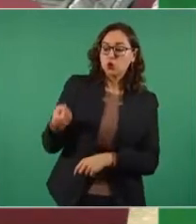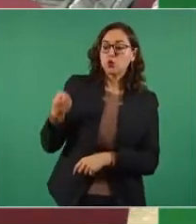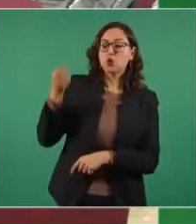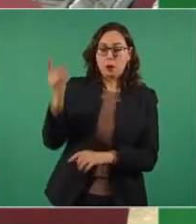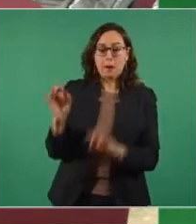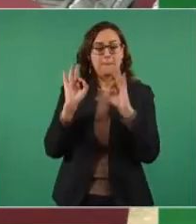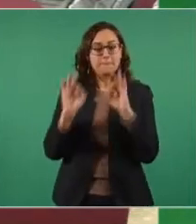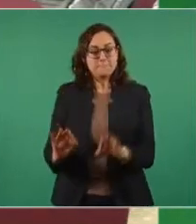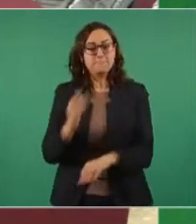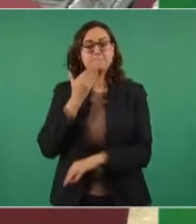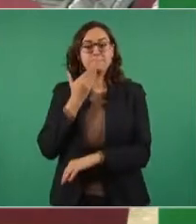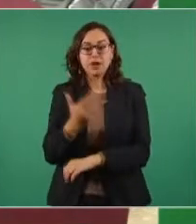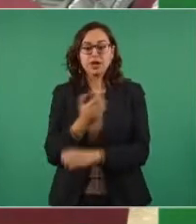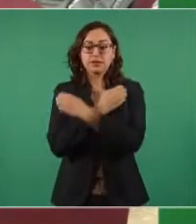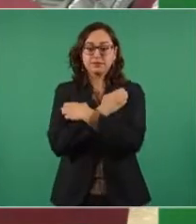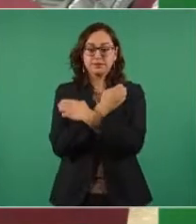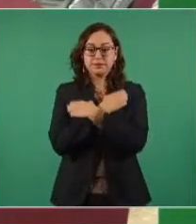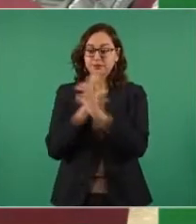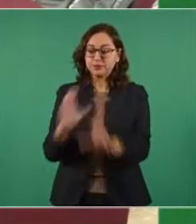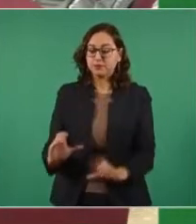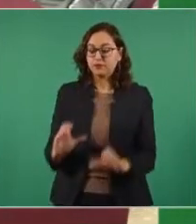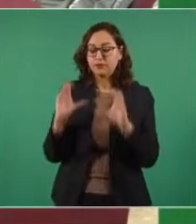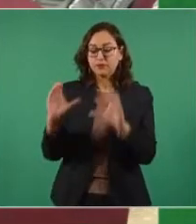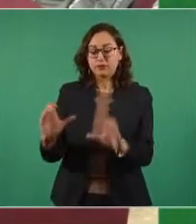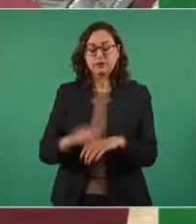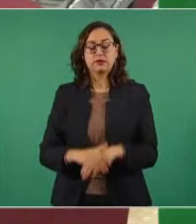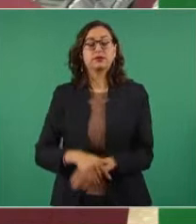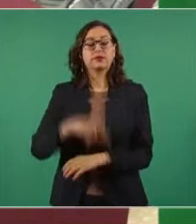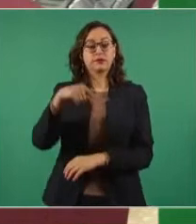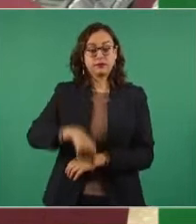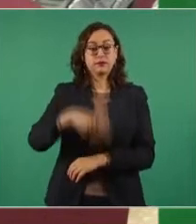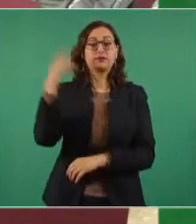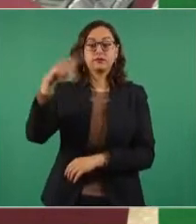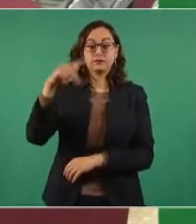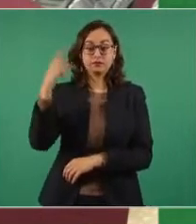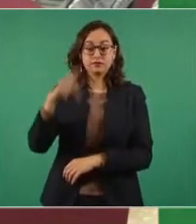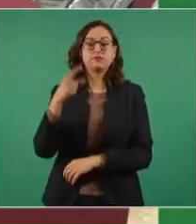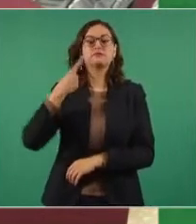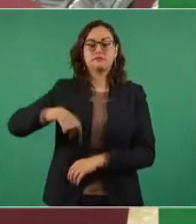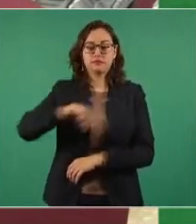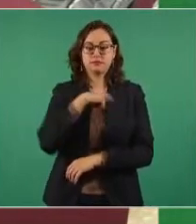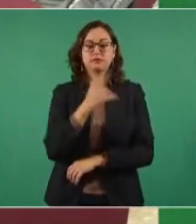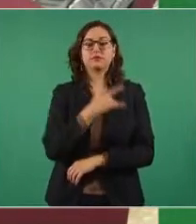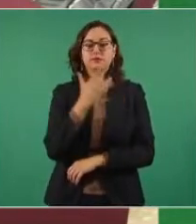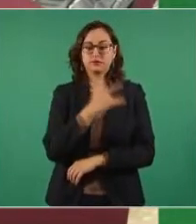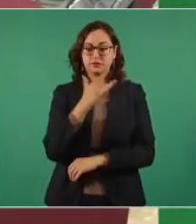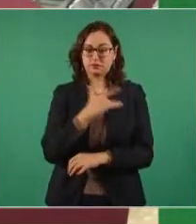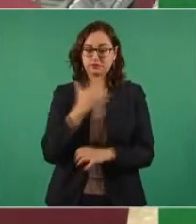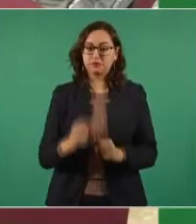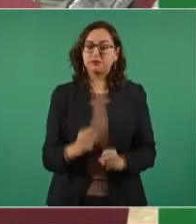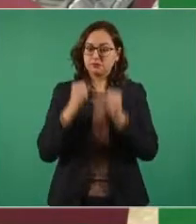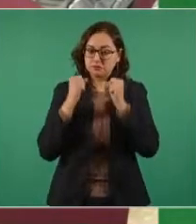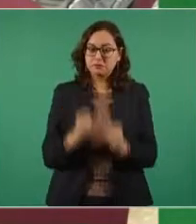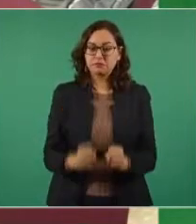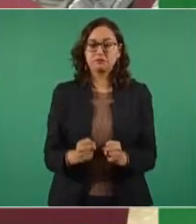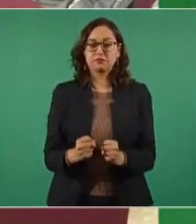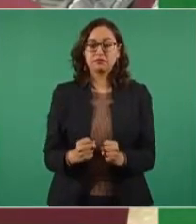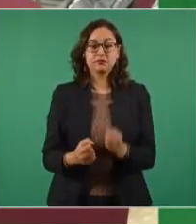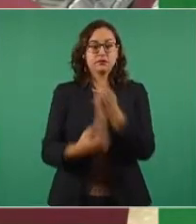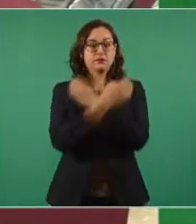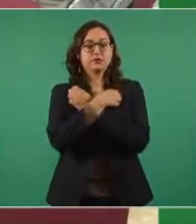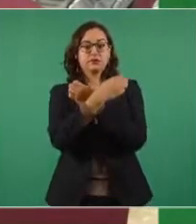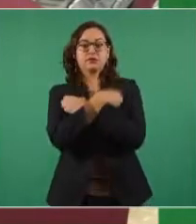cuidado soip enseñantes y detecta quien puede hablar estamos seguros que todo el personal educativo